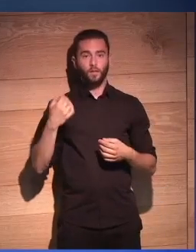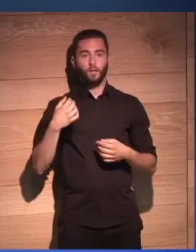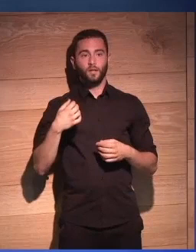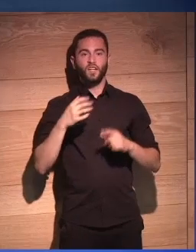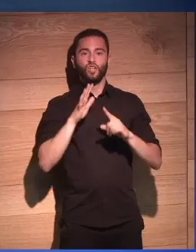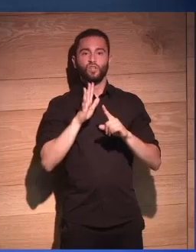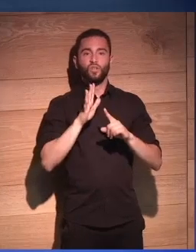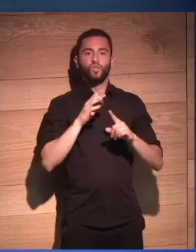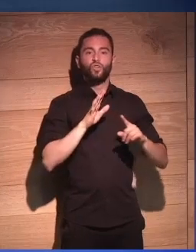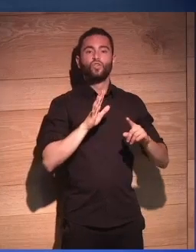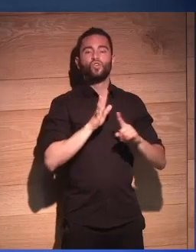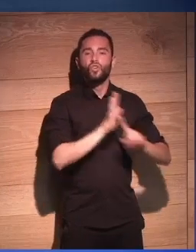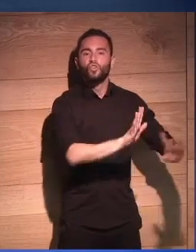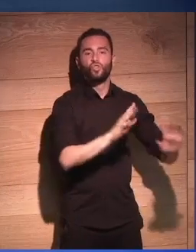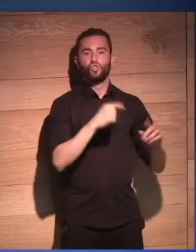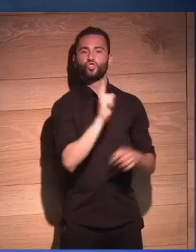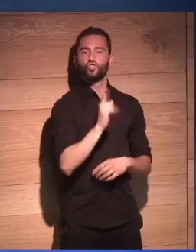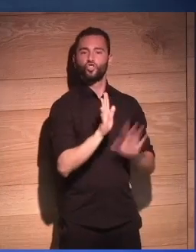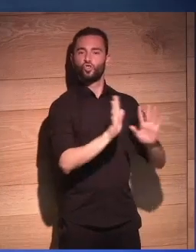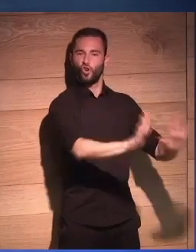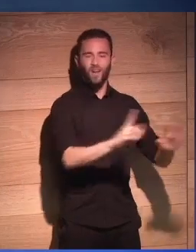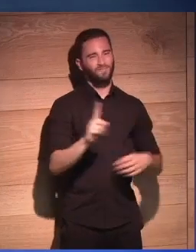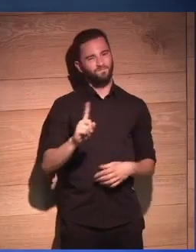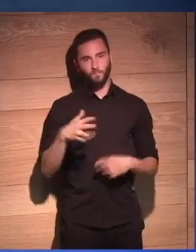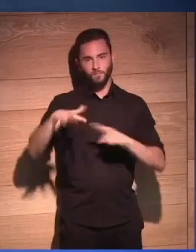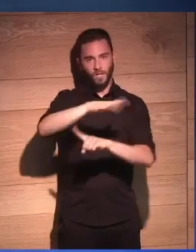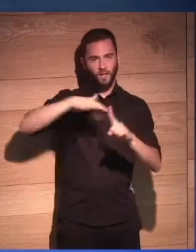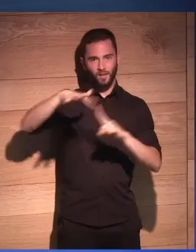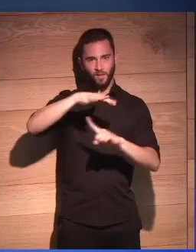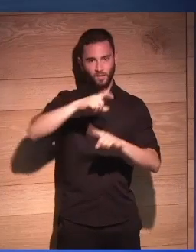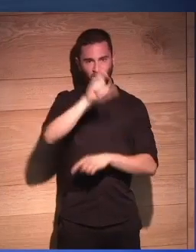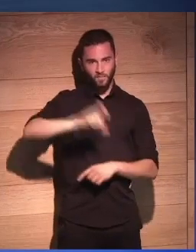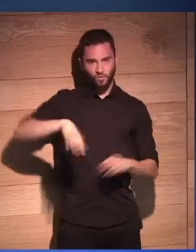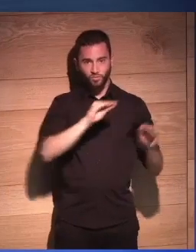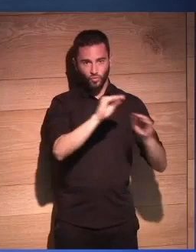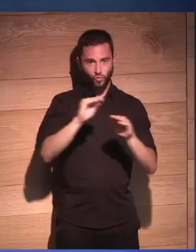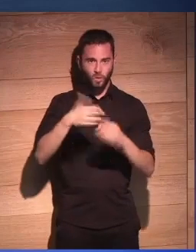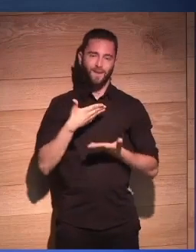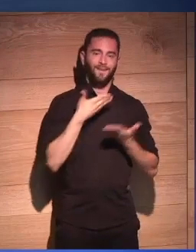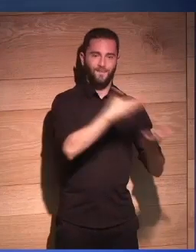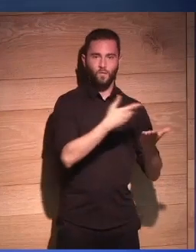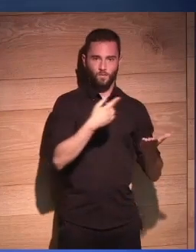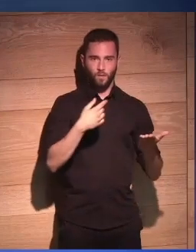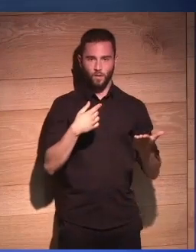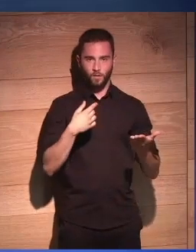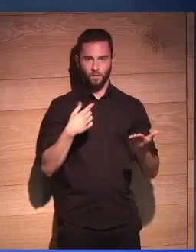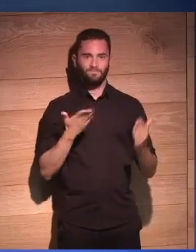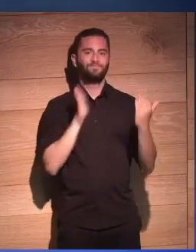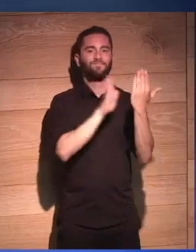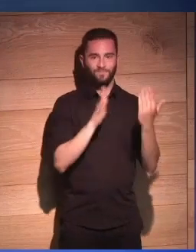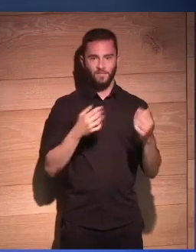sola, ¿no? La gente en su alrededor, en su entorno, tiene que ayudar también, estar más presente